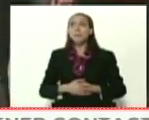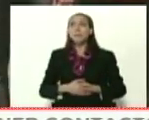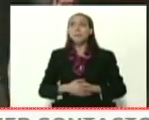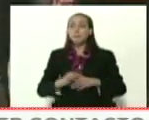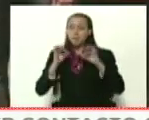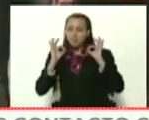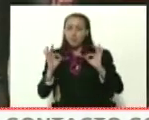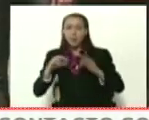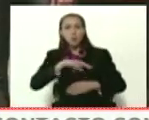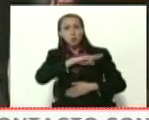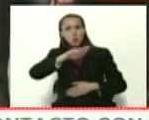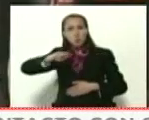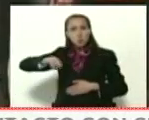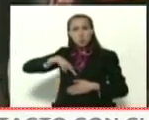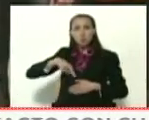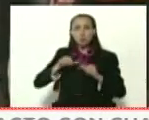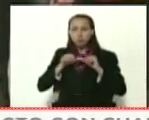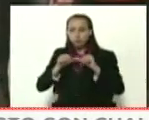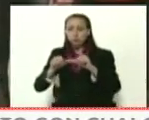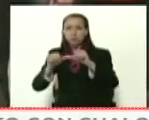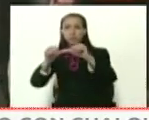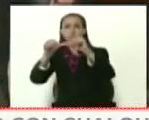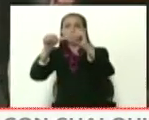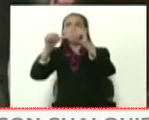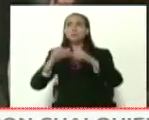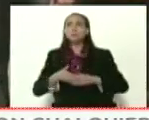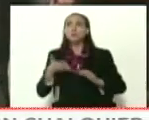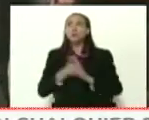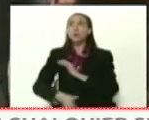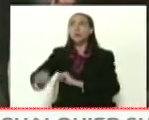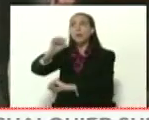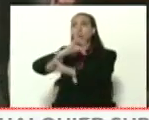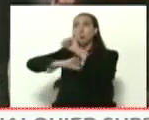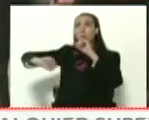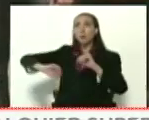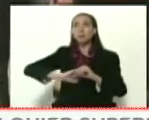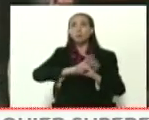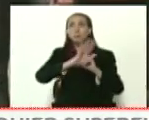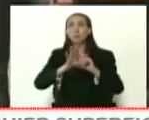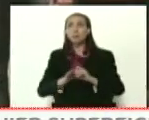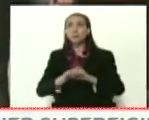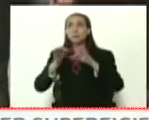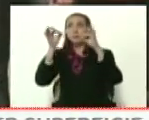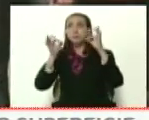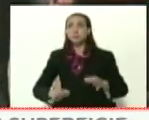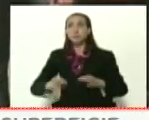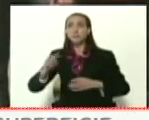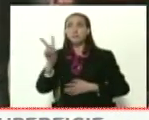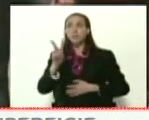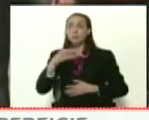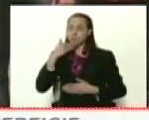seguro, nosotros vamos a ir avanzando en el combate de esta epidemia en nuestro país. Muchísimas gracias.